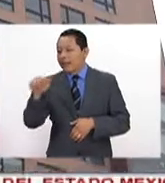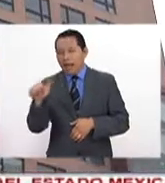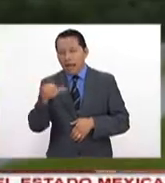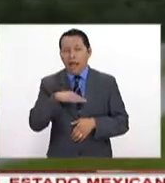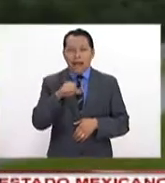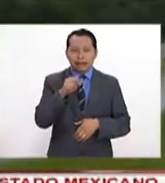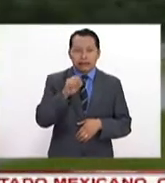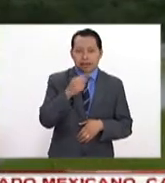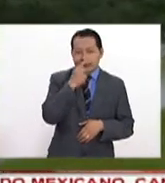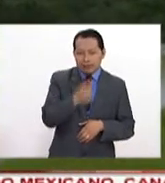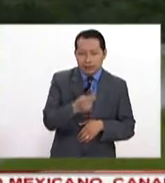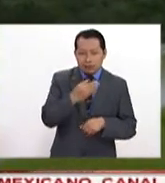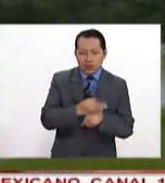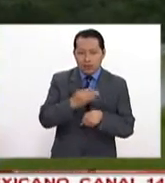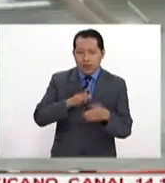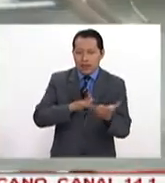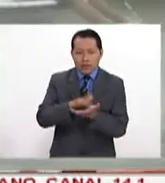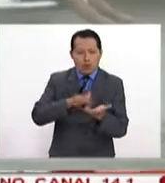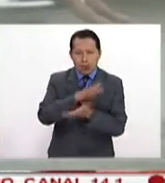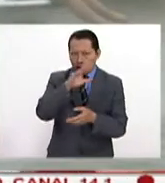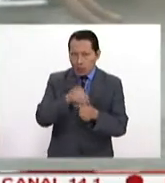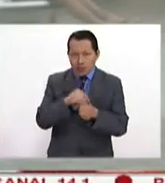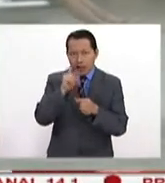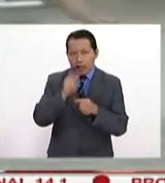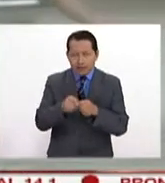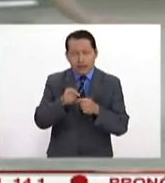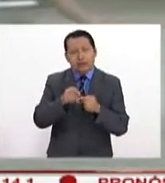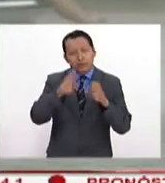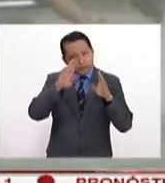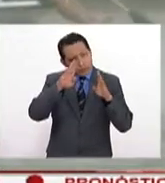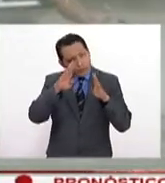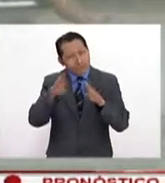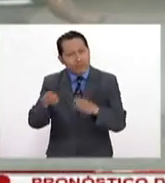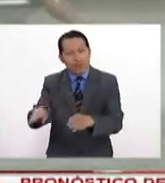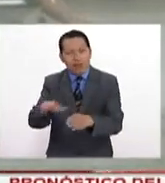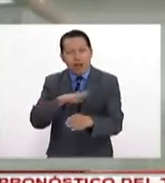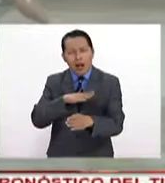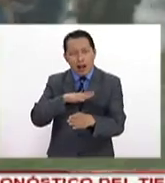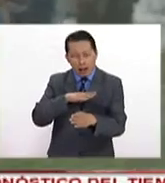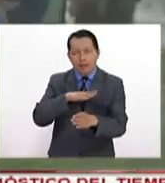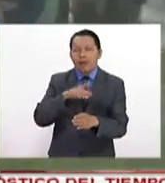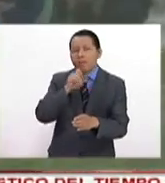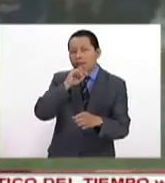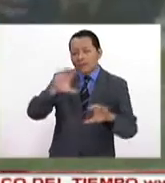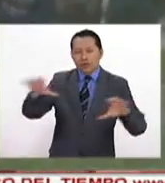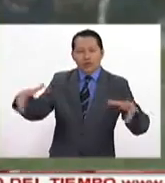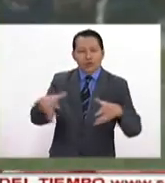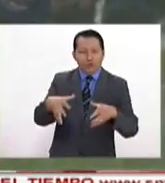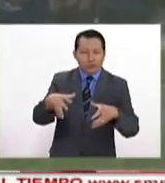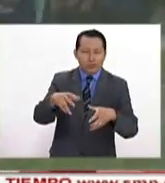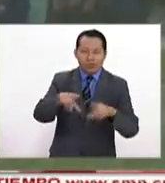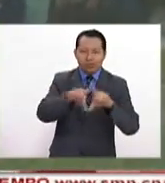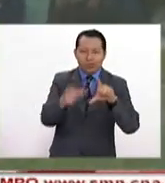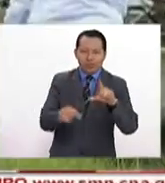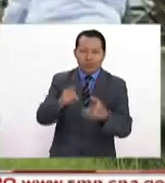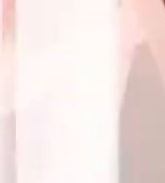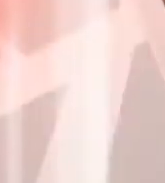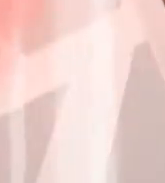que en este momento todo el apoyo logístico y material está dirigido precisamente para los afectados en nuestro país.